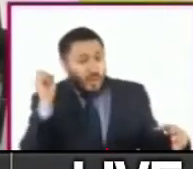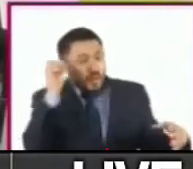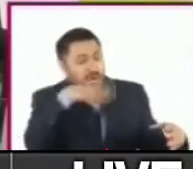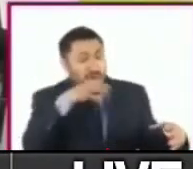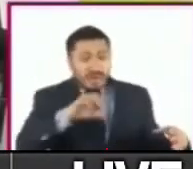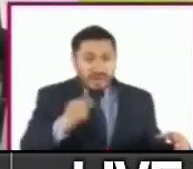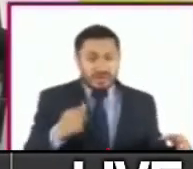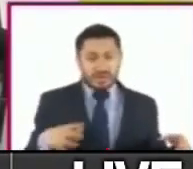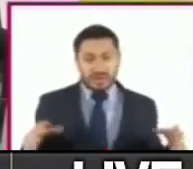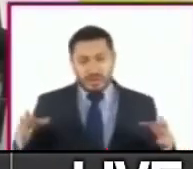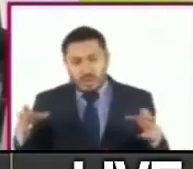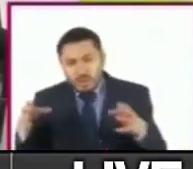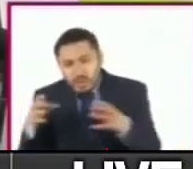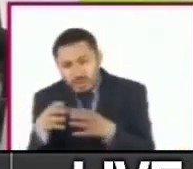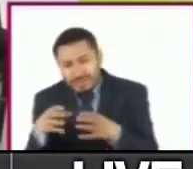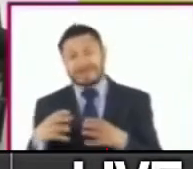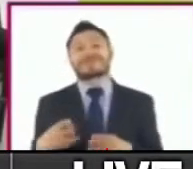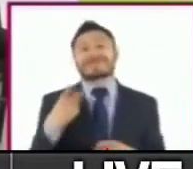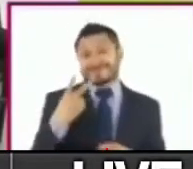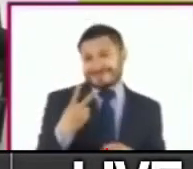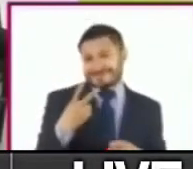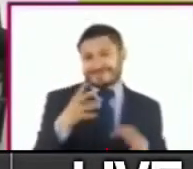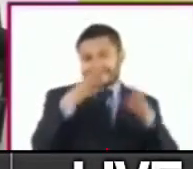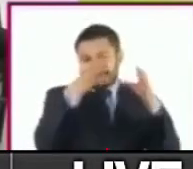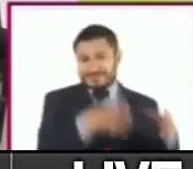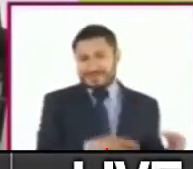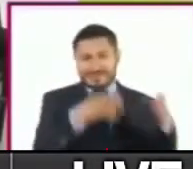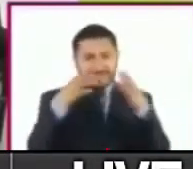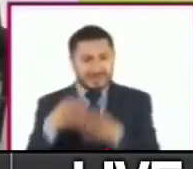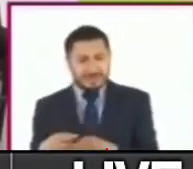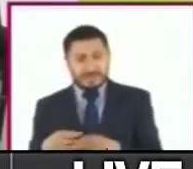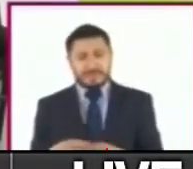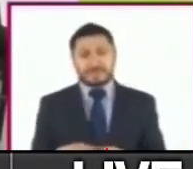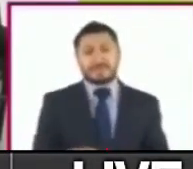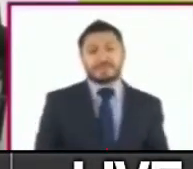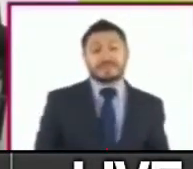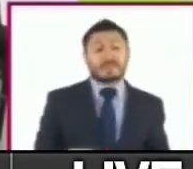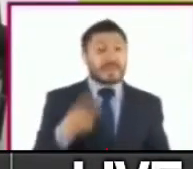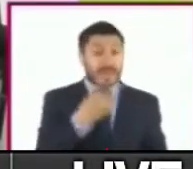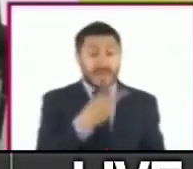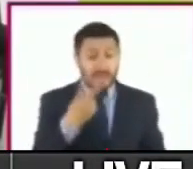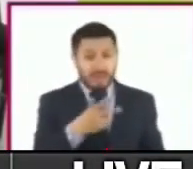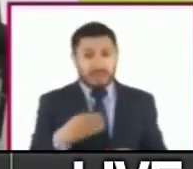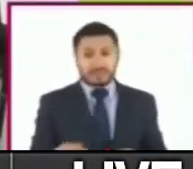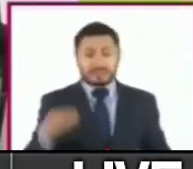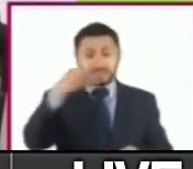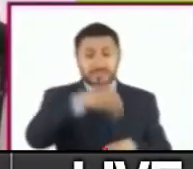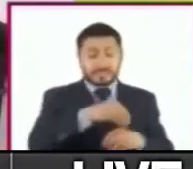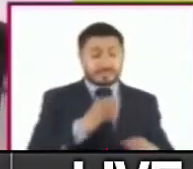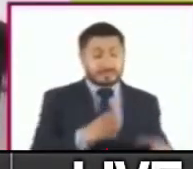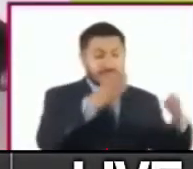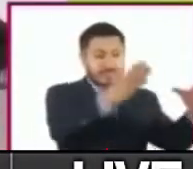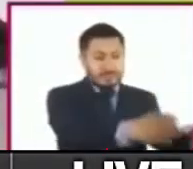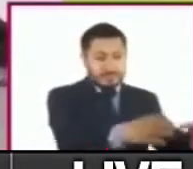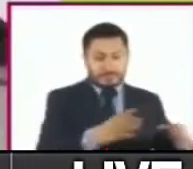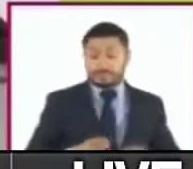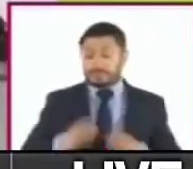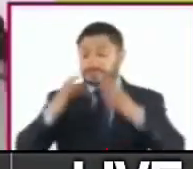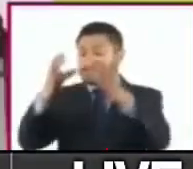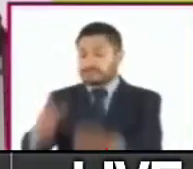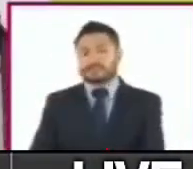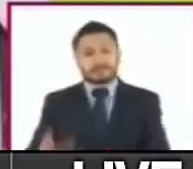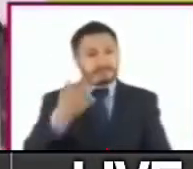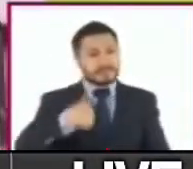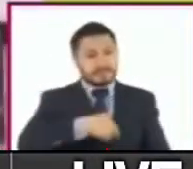poquito más reducido. Vamos a colocar nuestros recipientes al frente de nosotros y nosotros seguiremos